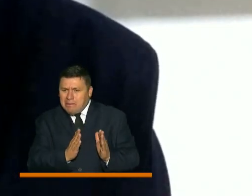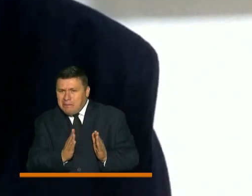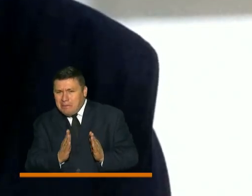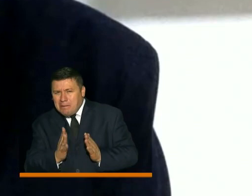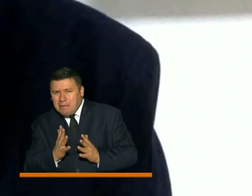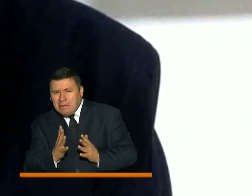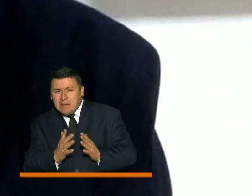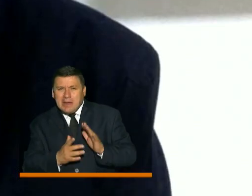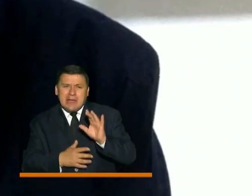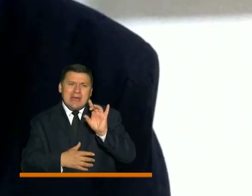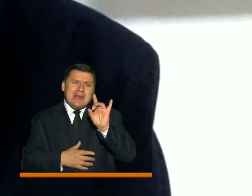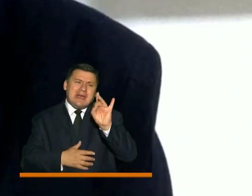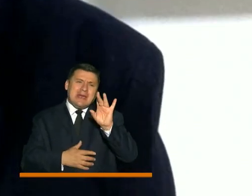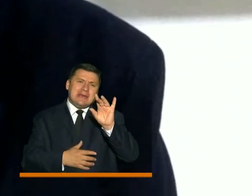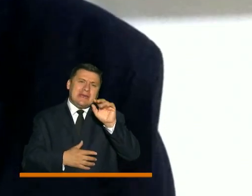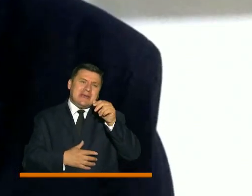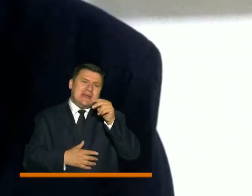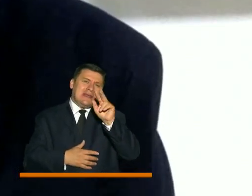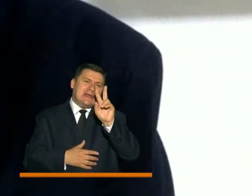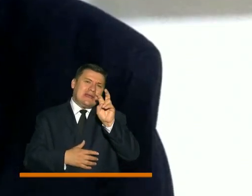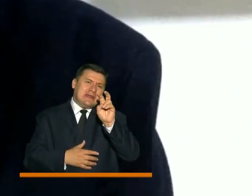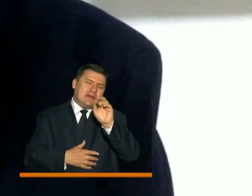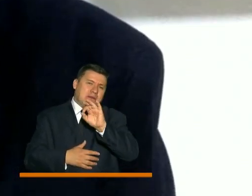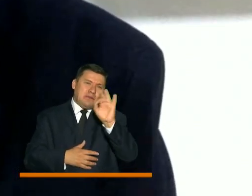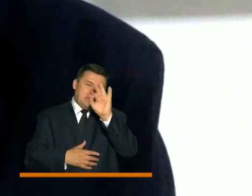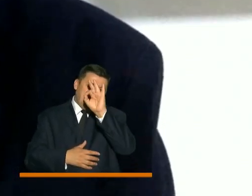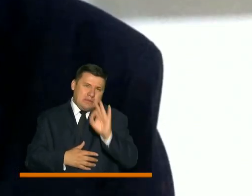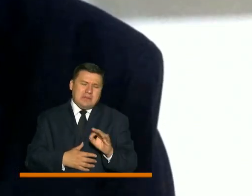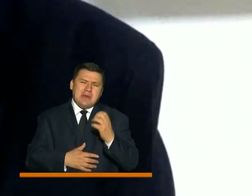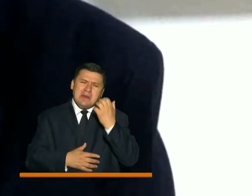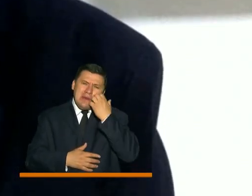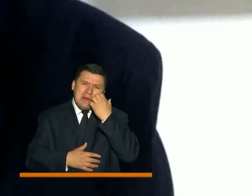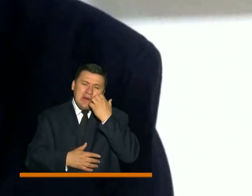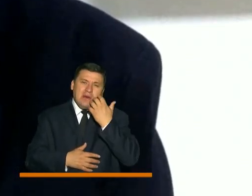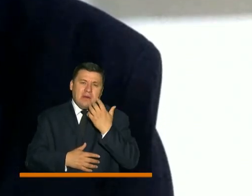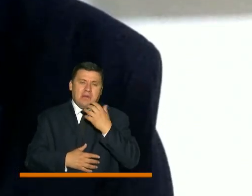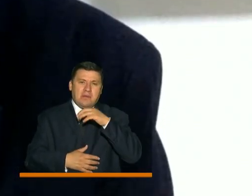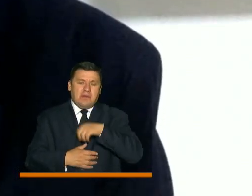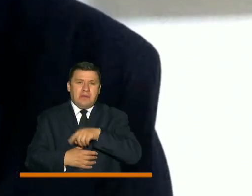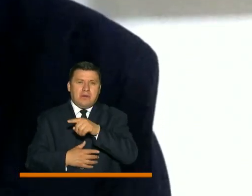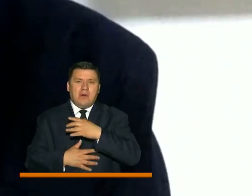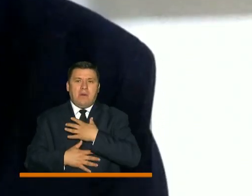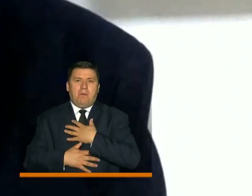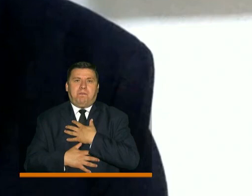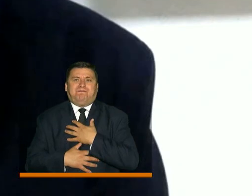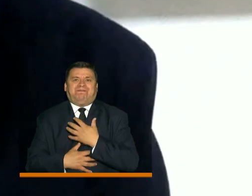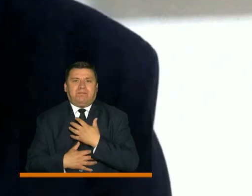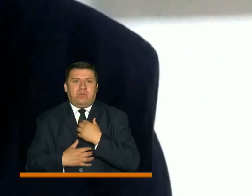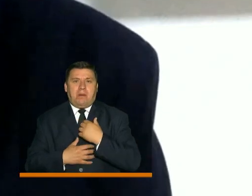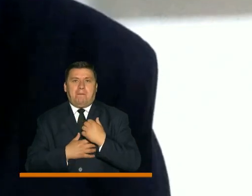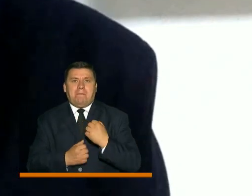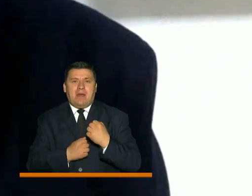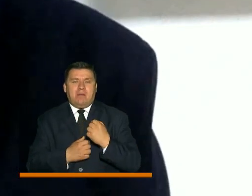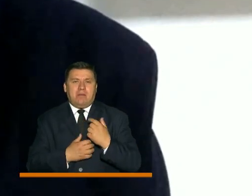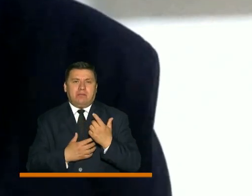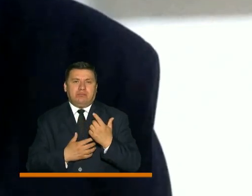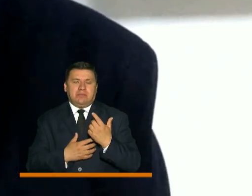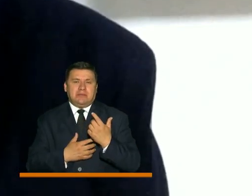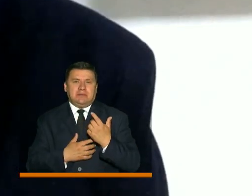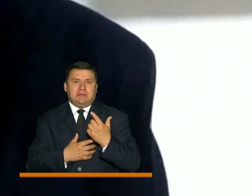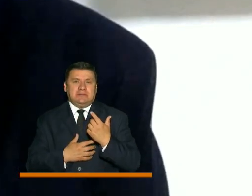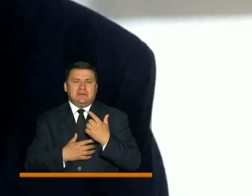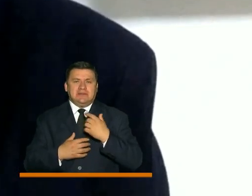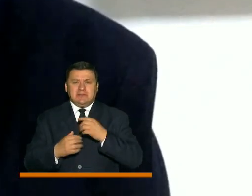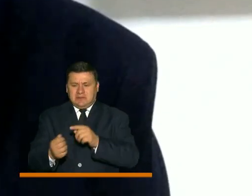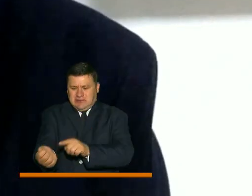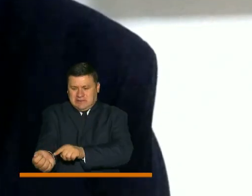más o menos del 15 al 17%, fenómenos vasculares y trombóticos que generan trombos en las